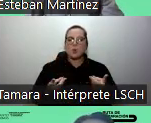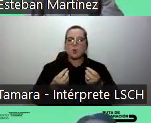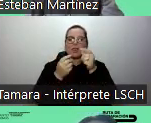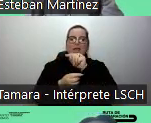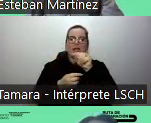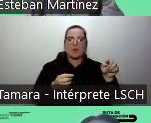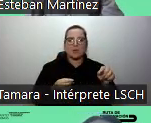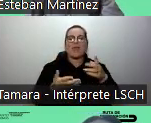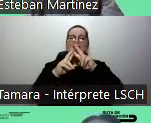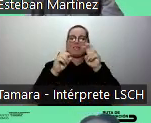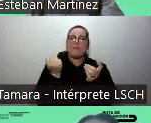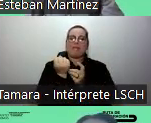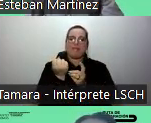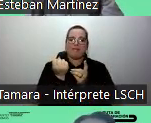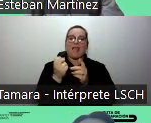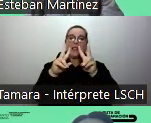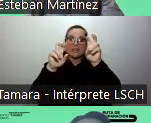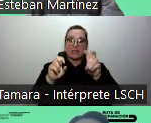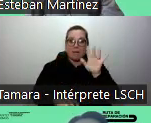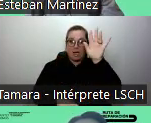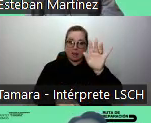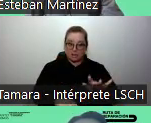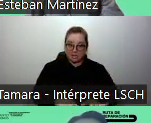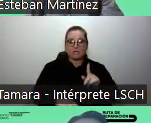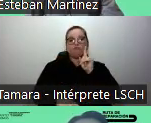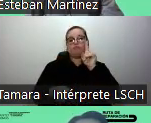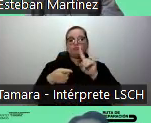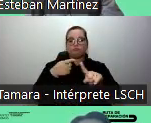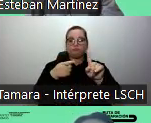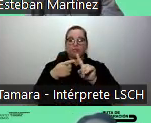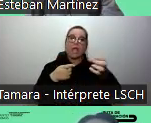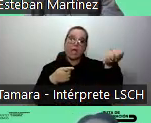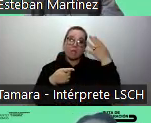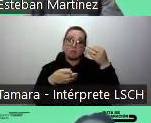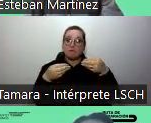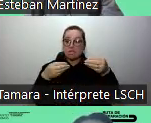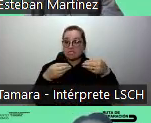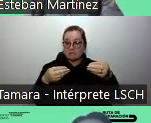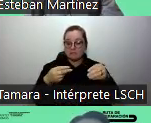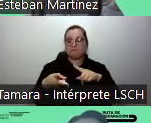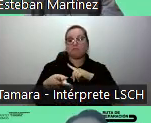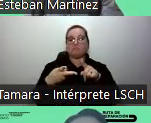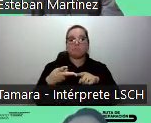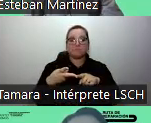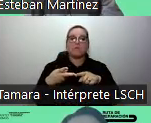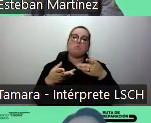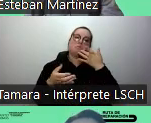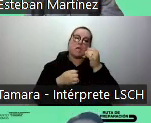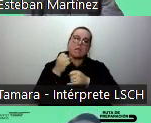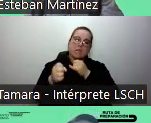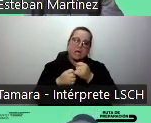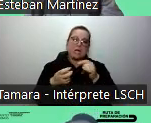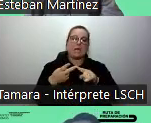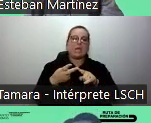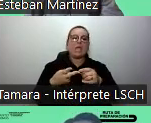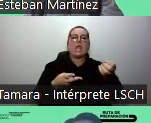era digital que dentro de sus características encontrarán un aprendizaje flexible al ser online y una experiencia